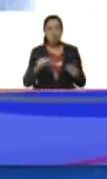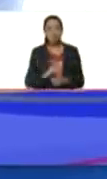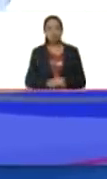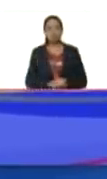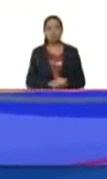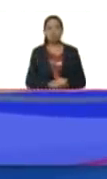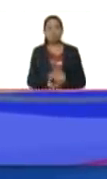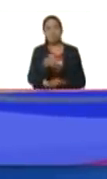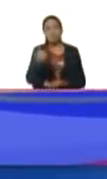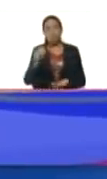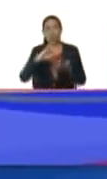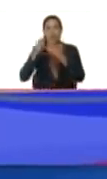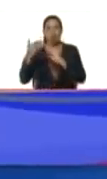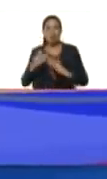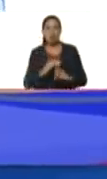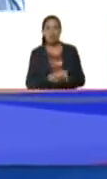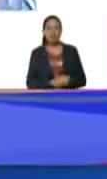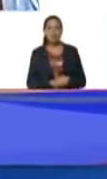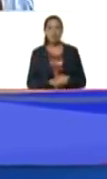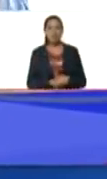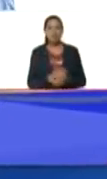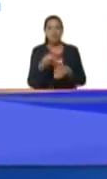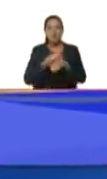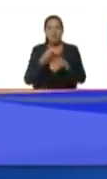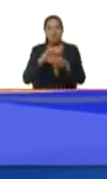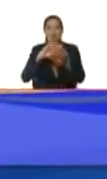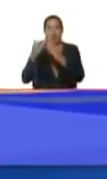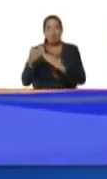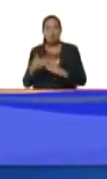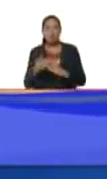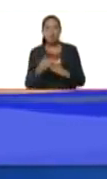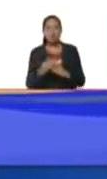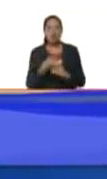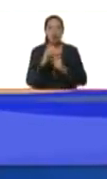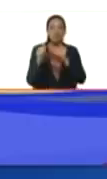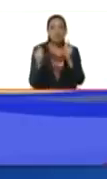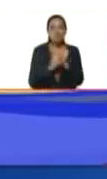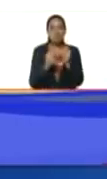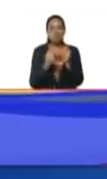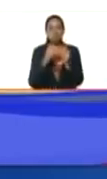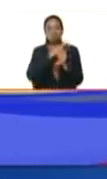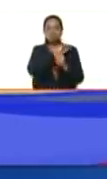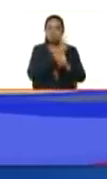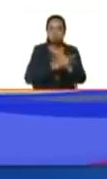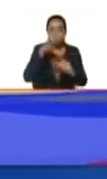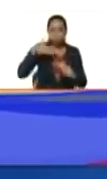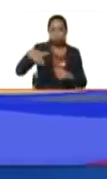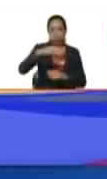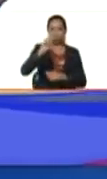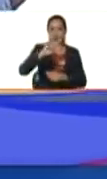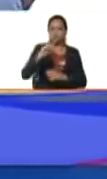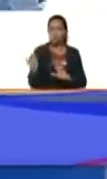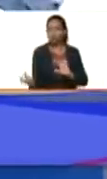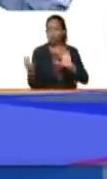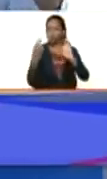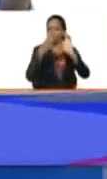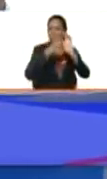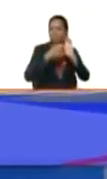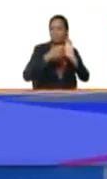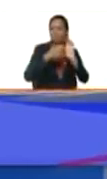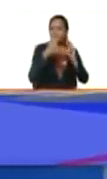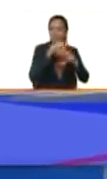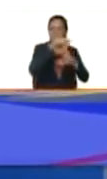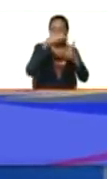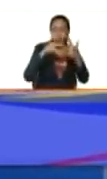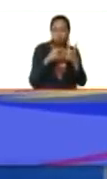comuna. Quiero decirle, presidente, que el gobierno comunitario no es la sustitución del poder popular, es la articulación de los